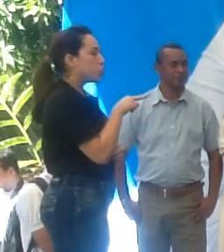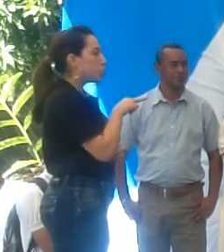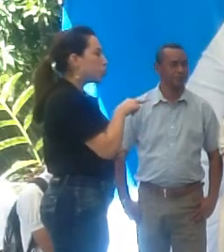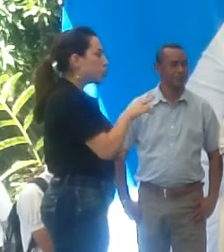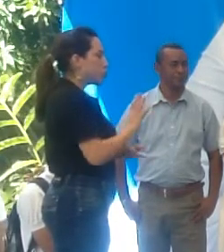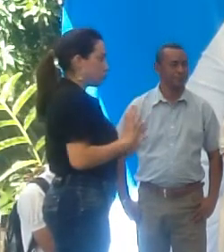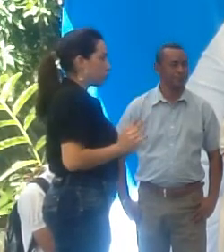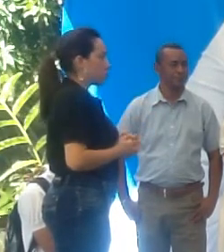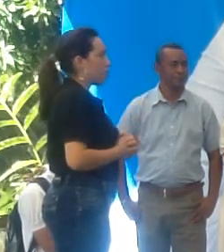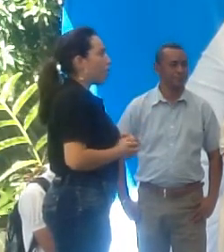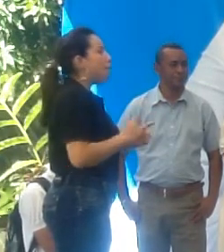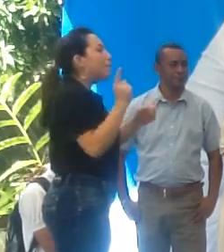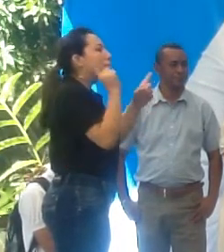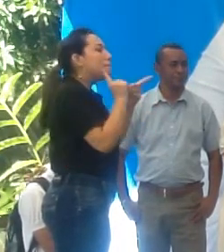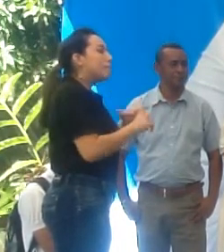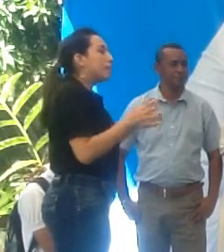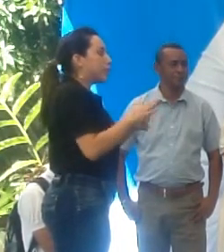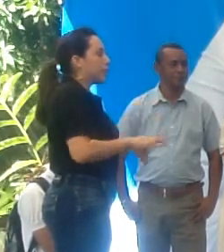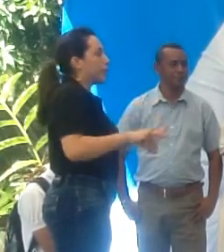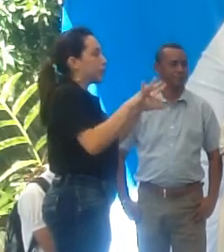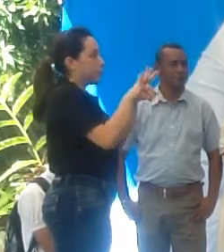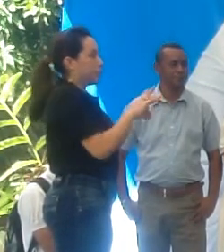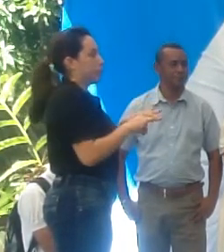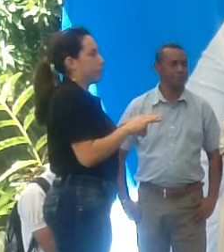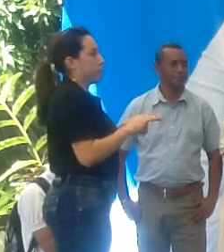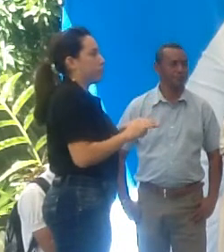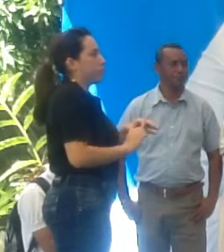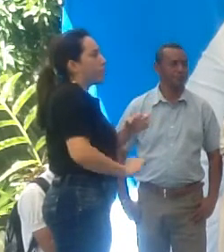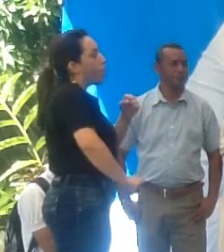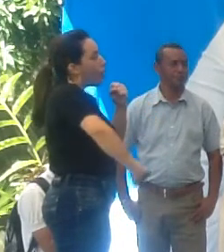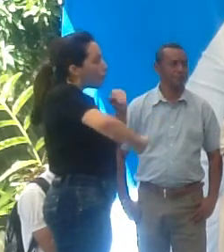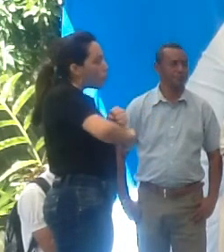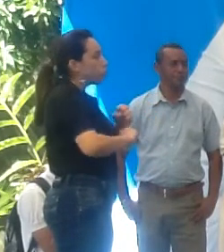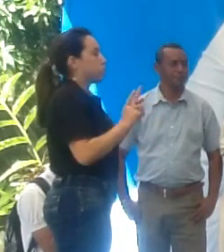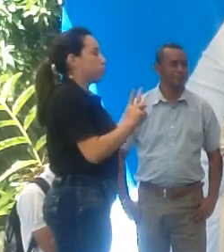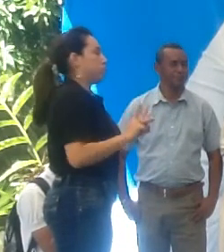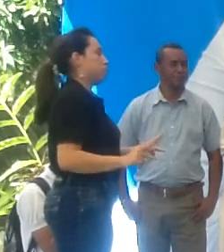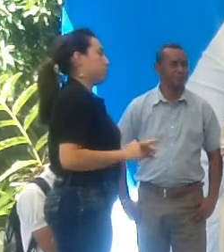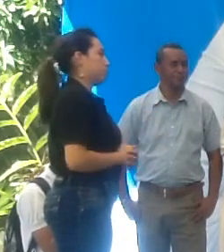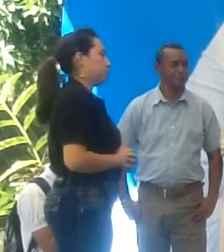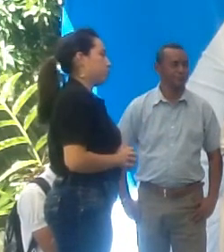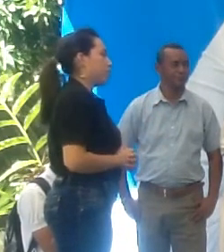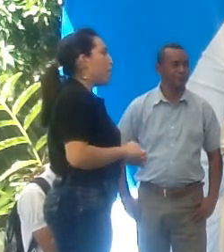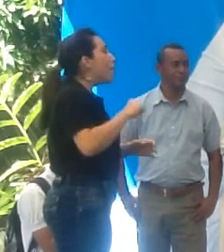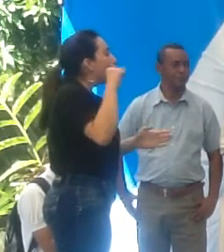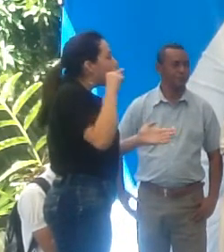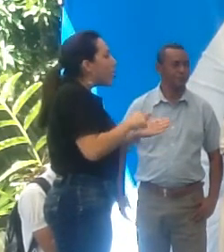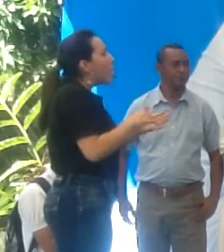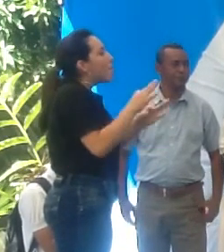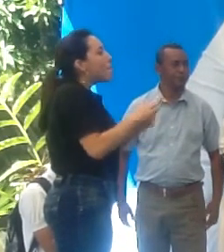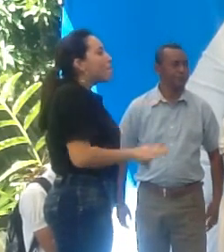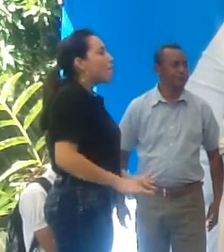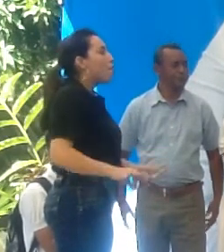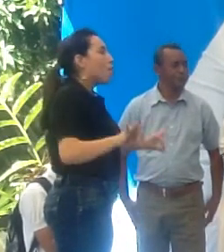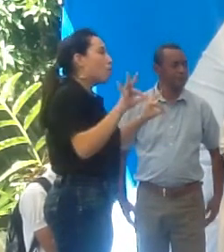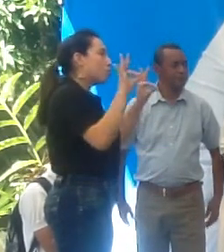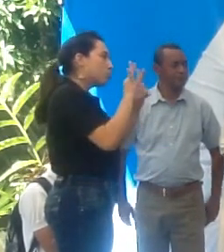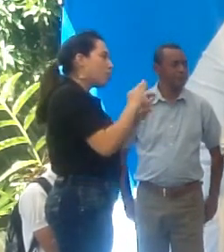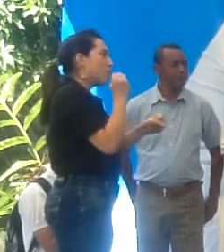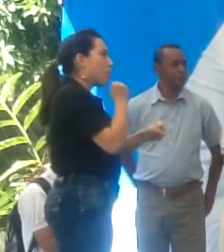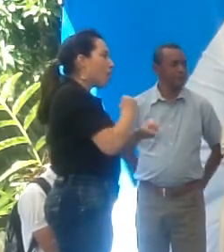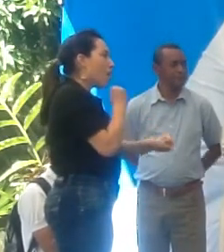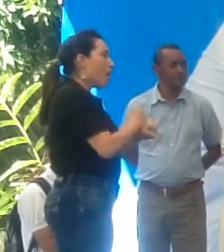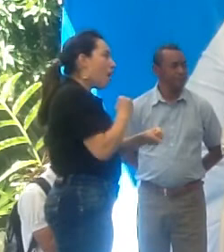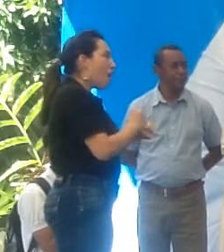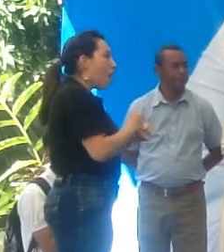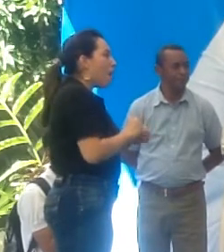Pero es fundamental la colaboración de los ciudadanos y por eso la importancia del trabajo en equipo